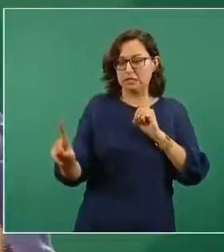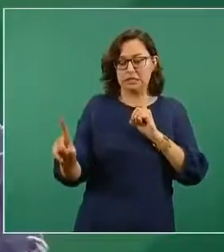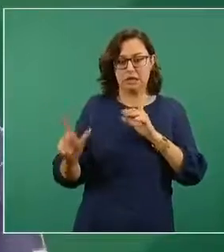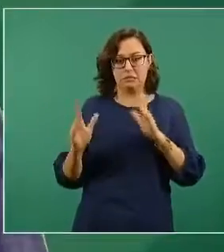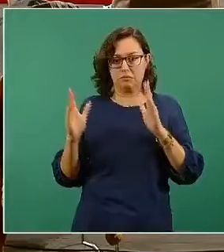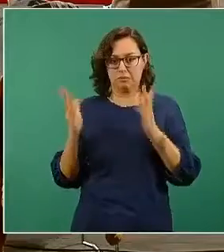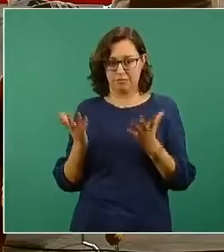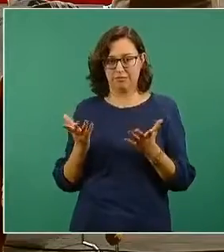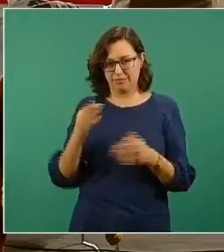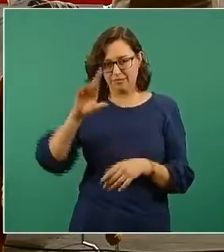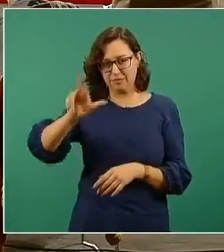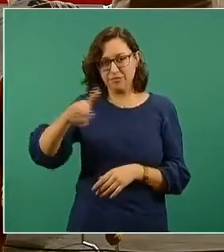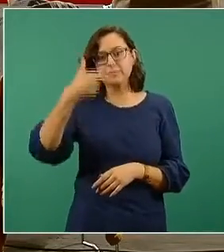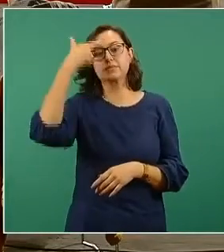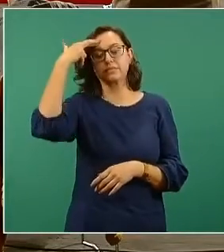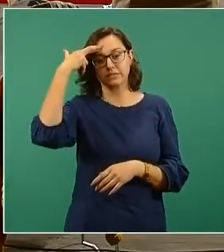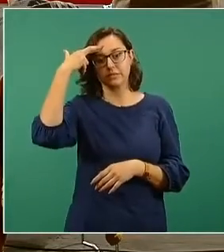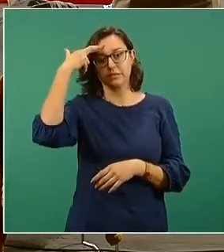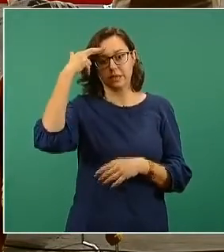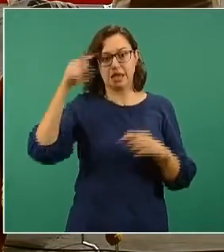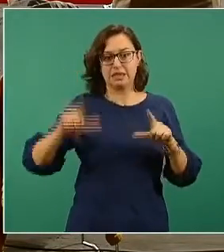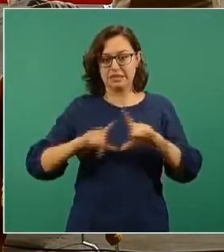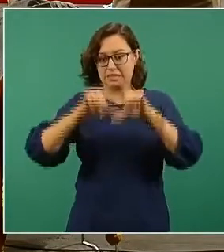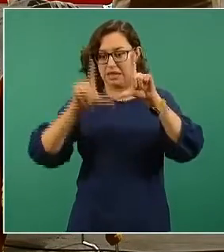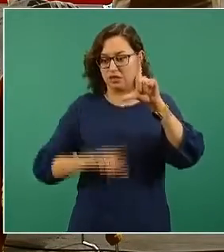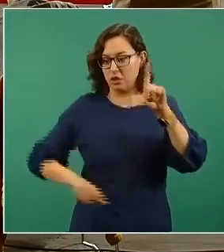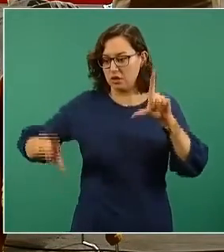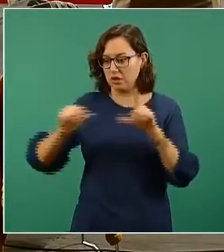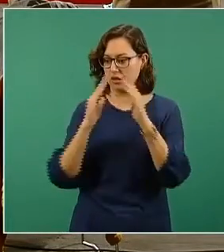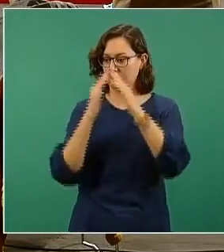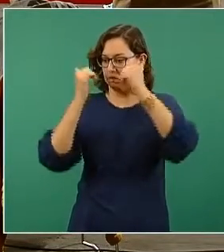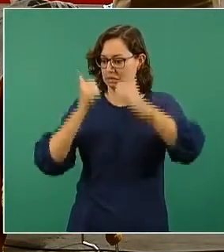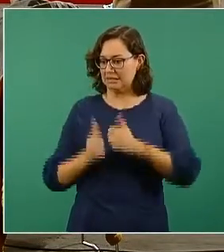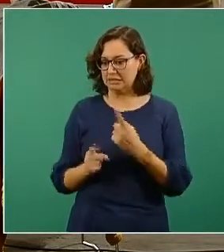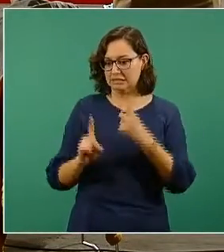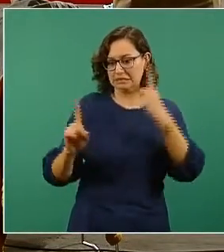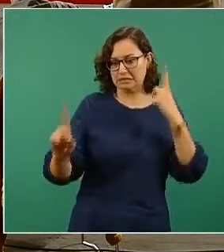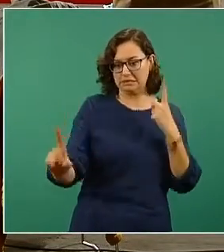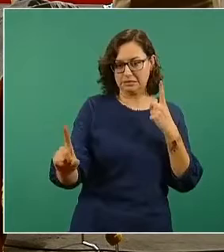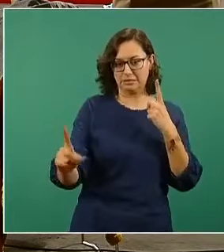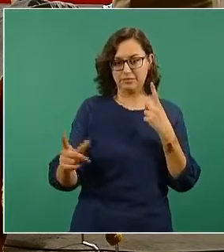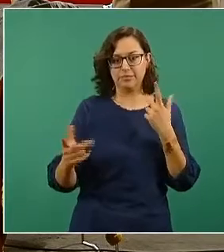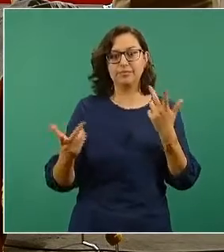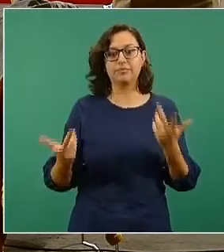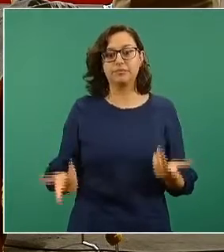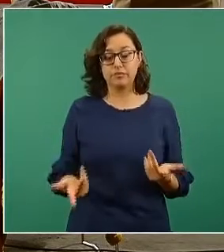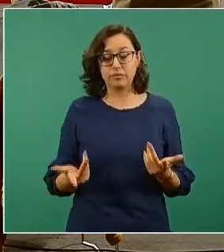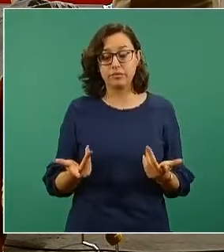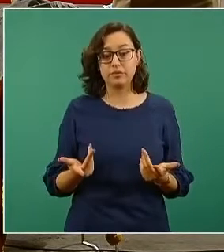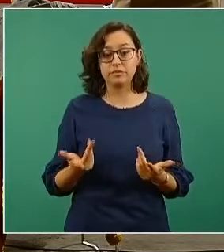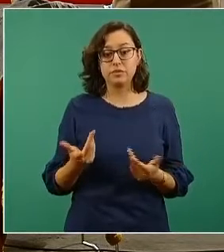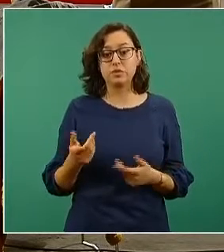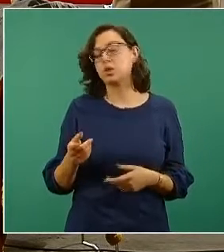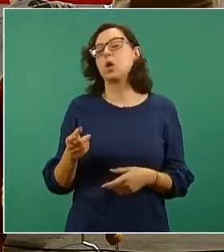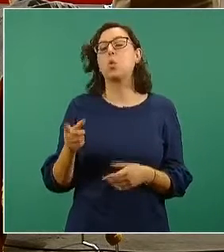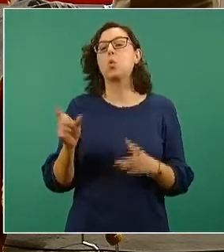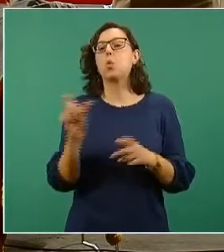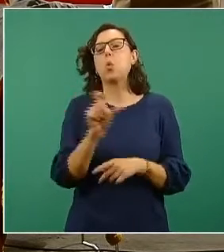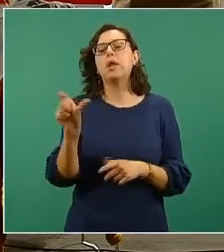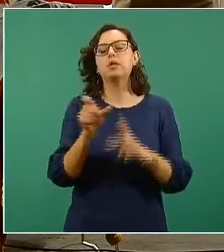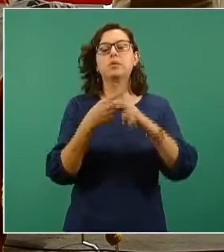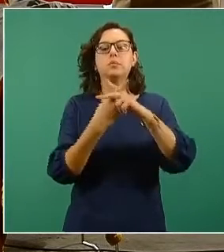distanciamiento social, que en México se llamó Jornada Nacional de Sana Distancia. Y la decisión de empezar el sábado